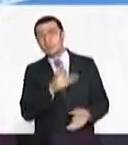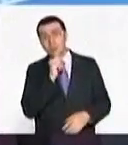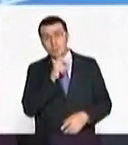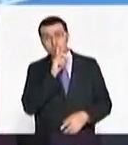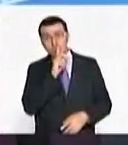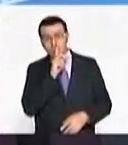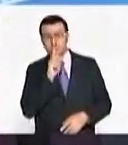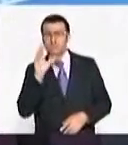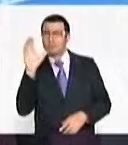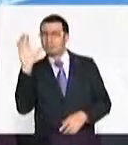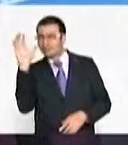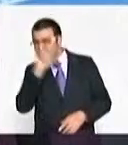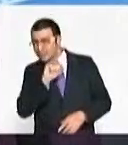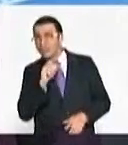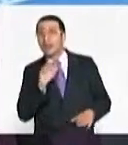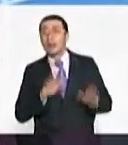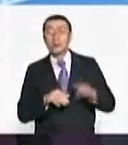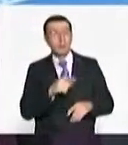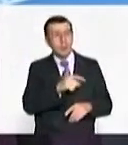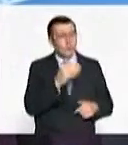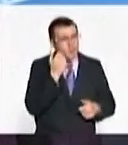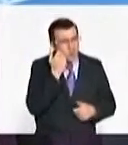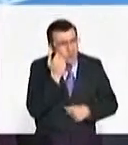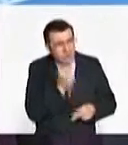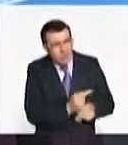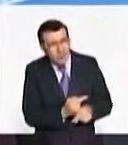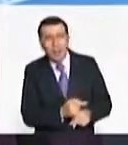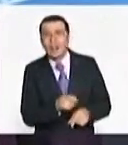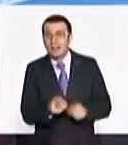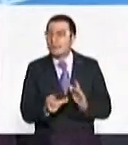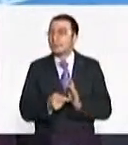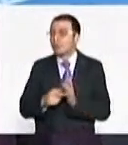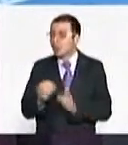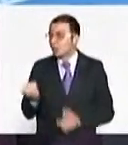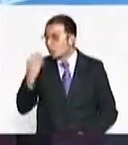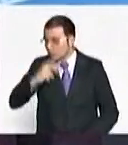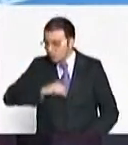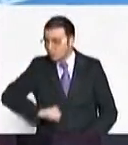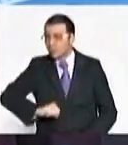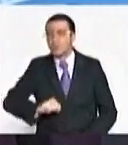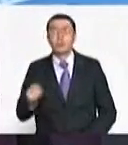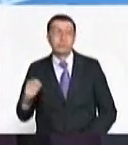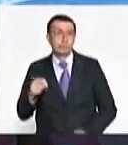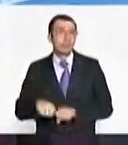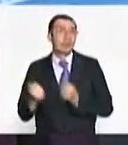respuesta de una enfermedad que tiene un paciente no es más que un suplemento que estaba haciendo daño. Por ejemplo,